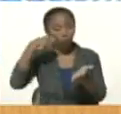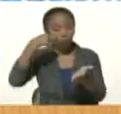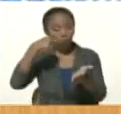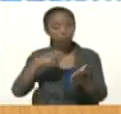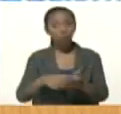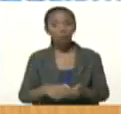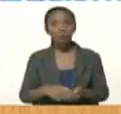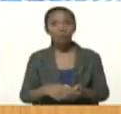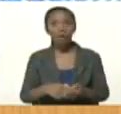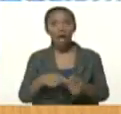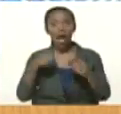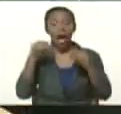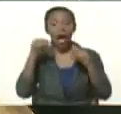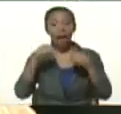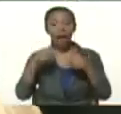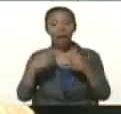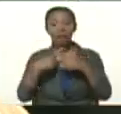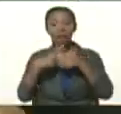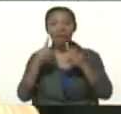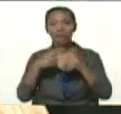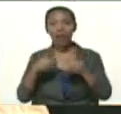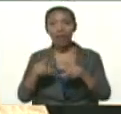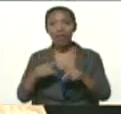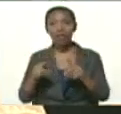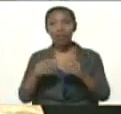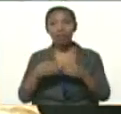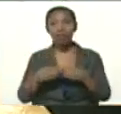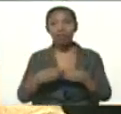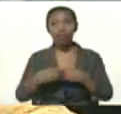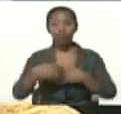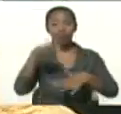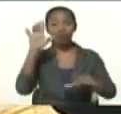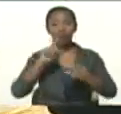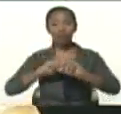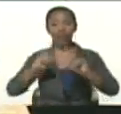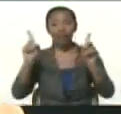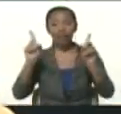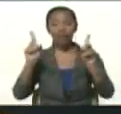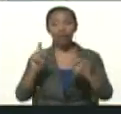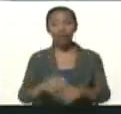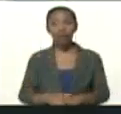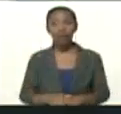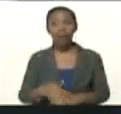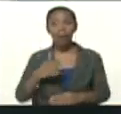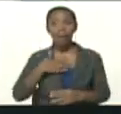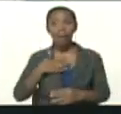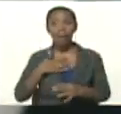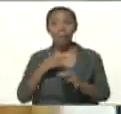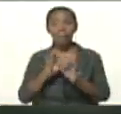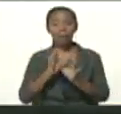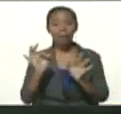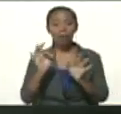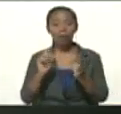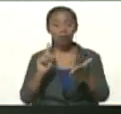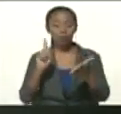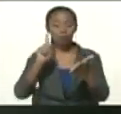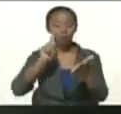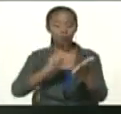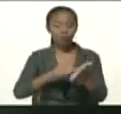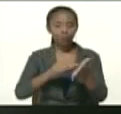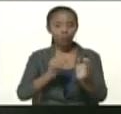Aquí tengo las ventanas diversas que tengo. ¡Rum! Y aquí yo tengo mi Petro, ¿eh? Aquí